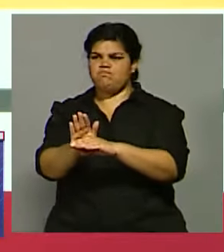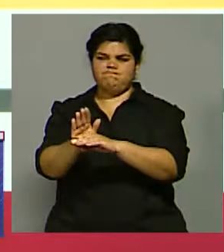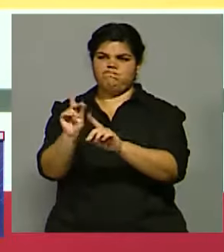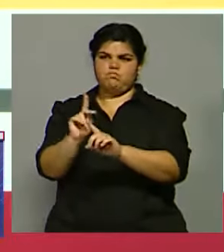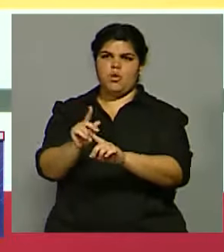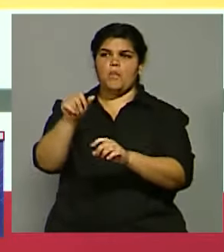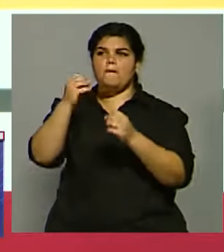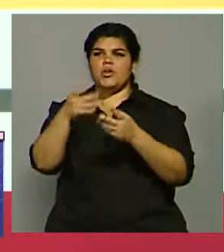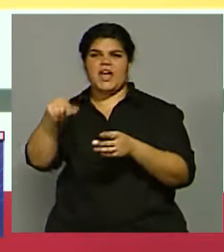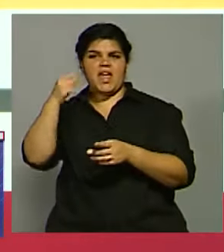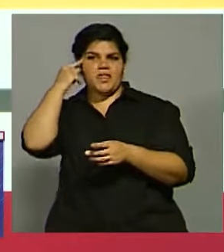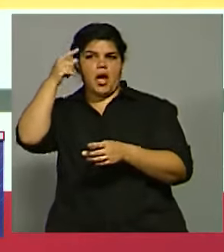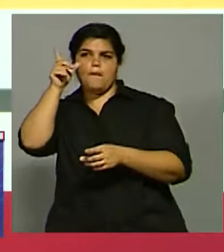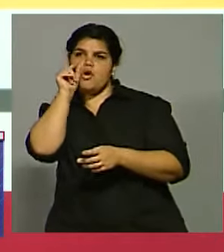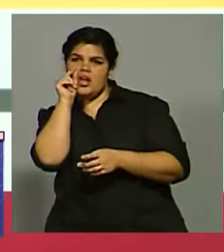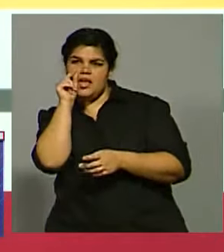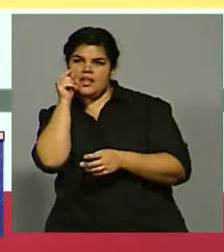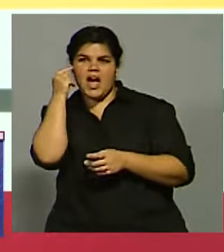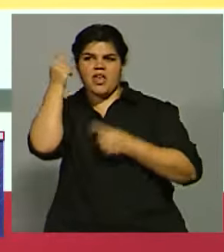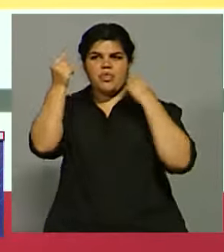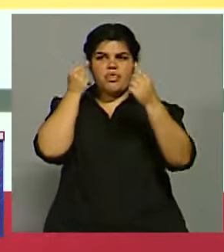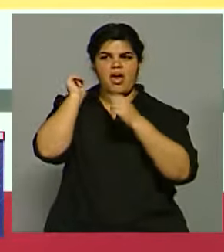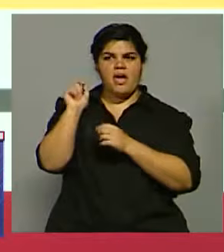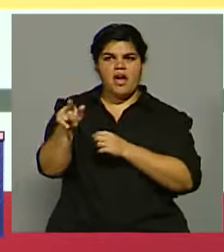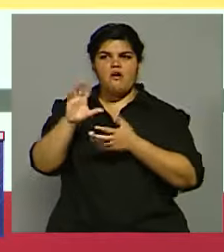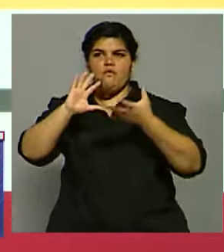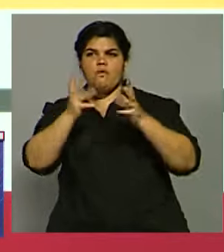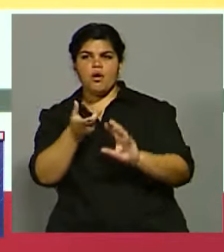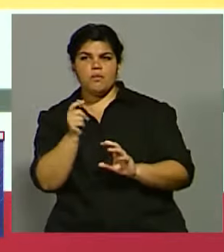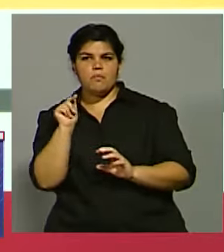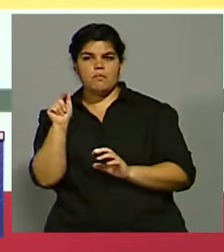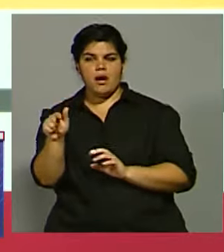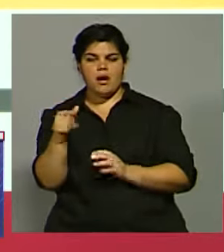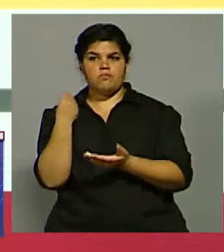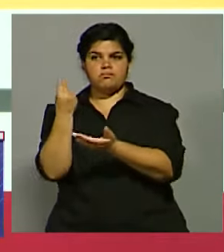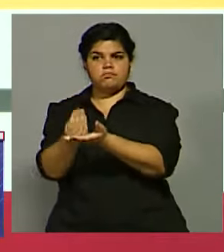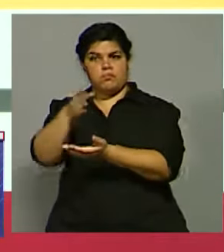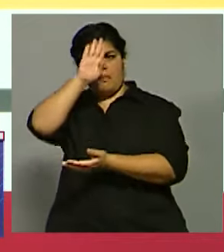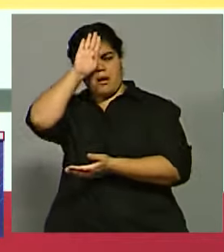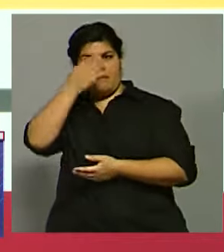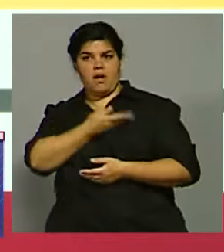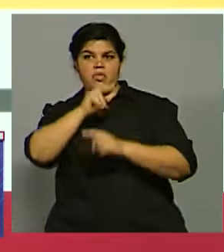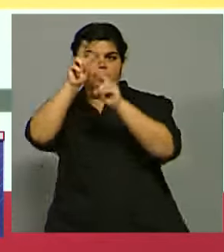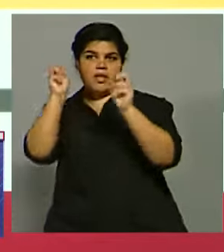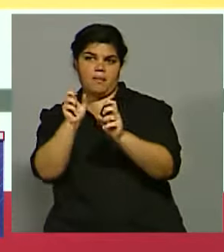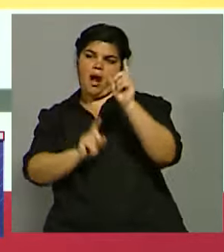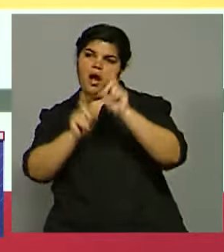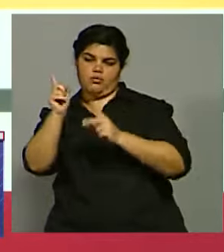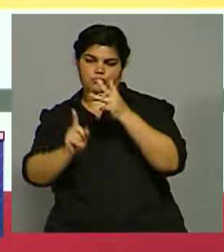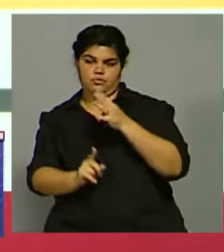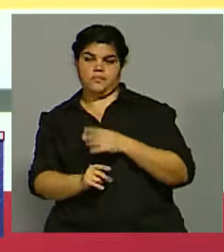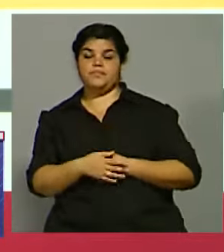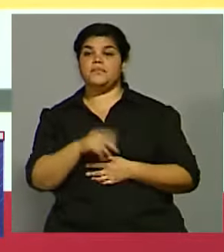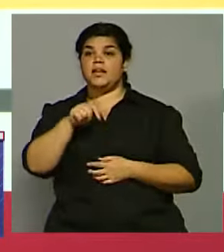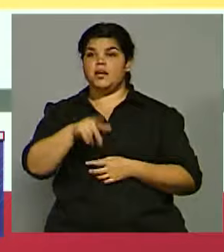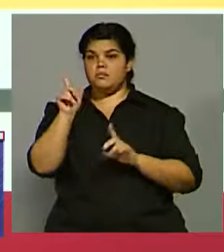políticas, hasta ideológicas, y hasta cómo se ha manejado el Papa Francisco puntualmente con ciertos temas. Para hablar de justamente